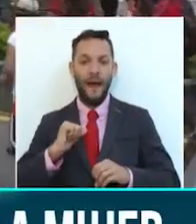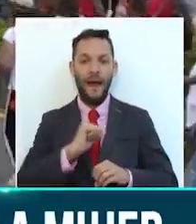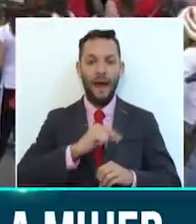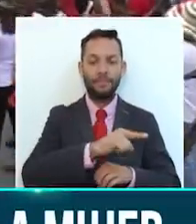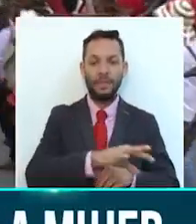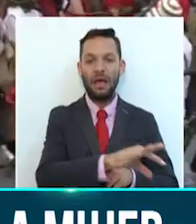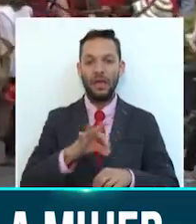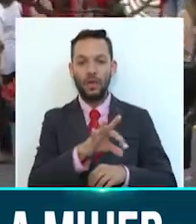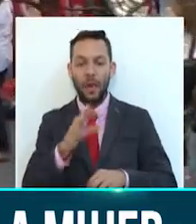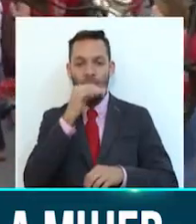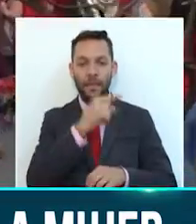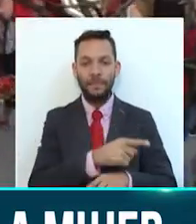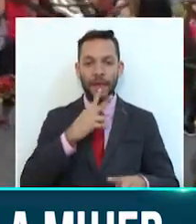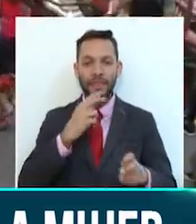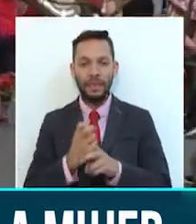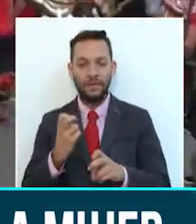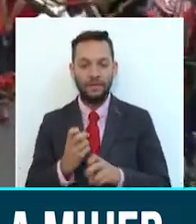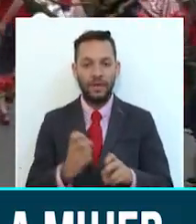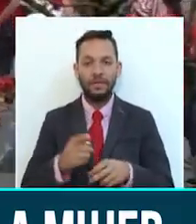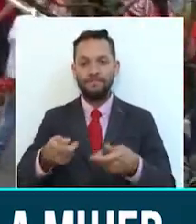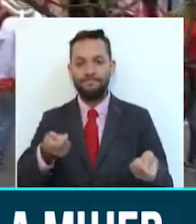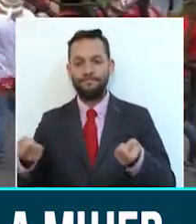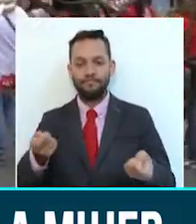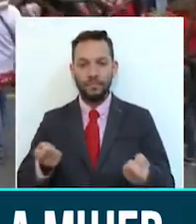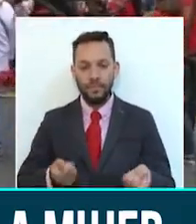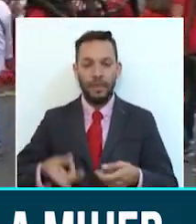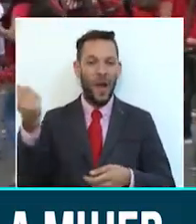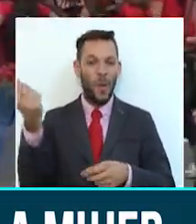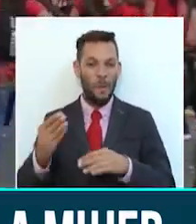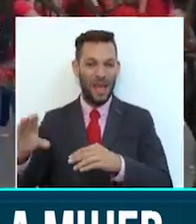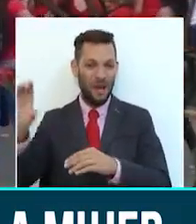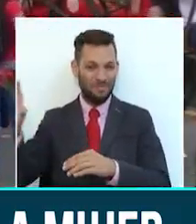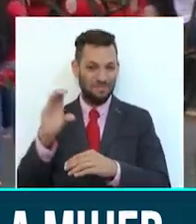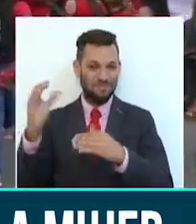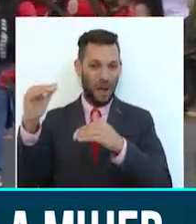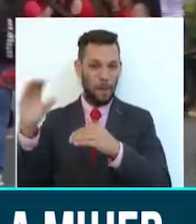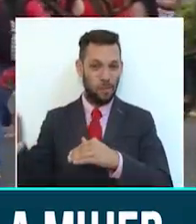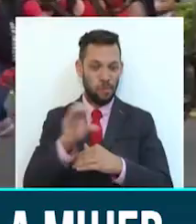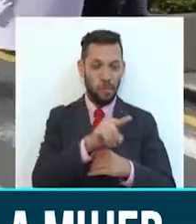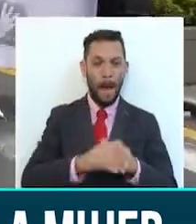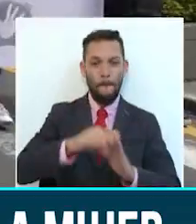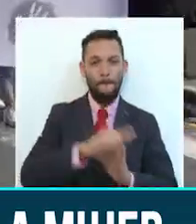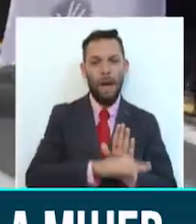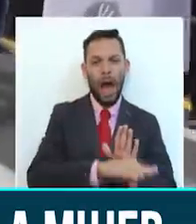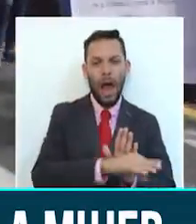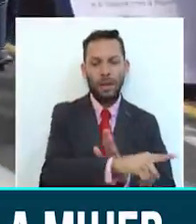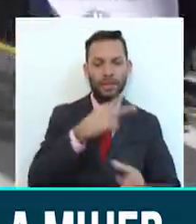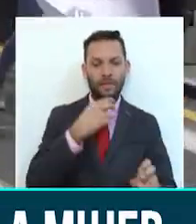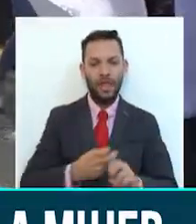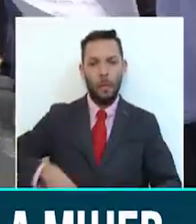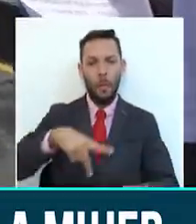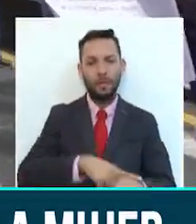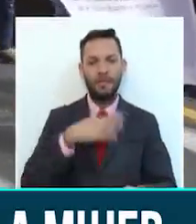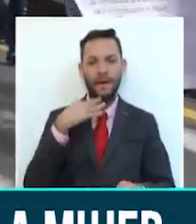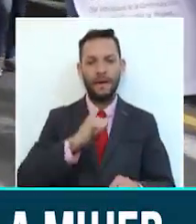incluso, las tasas de desempleo más bajas, los salarios más bajos, los reconocimientos más bajos. Los docentes